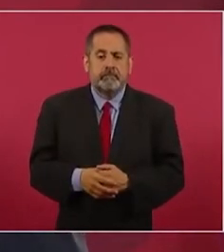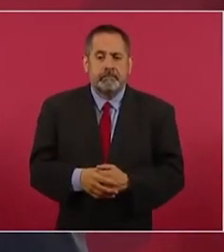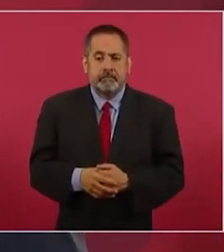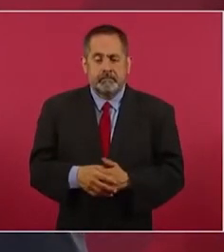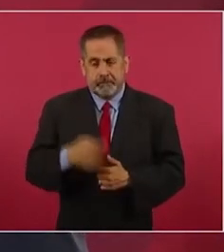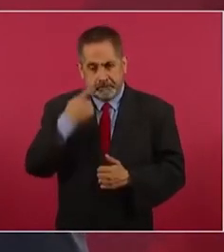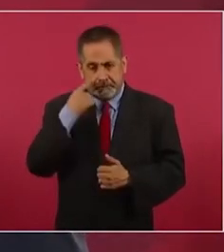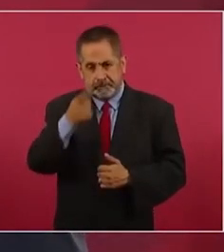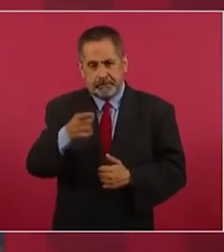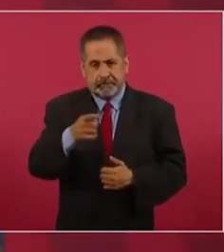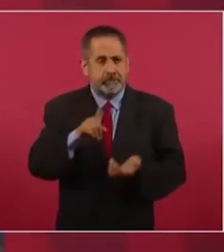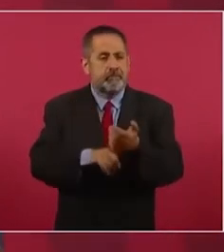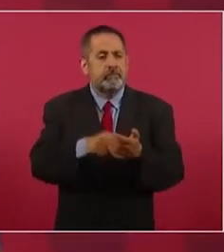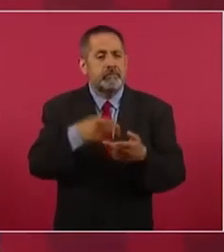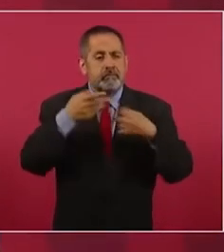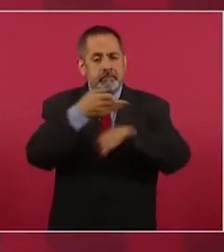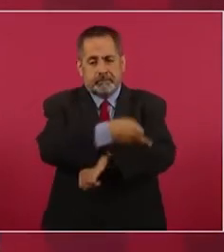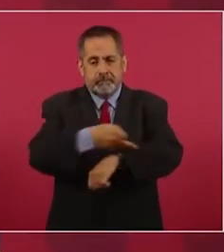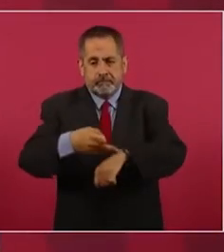Baste ver los apellidos.